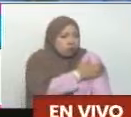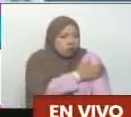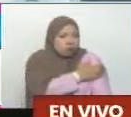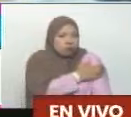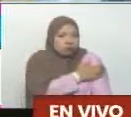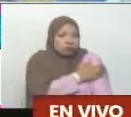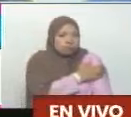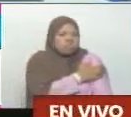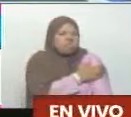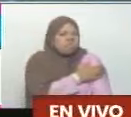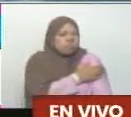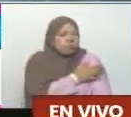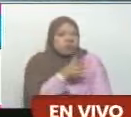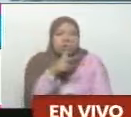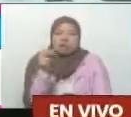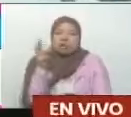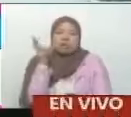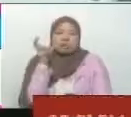oposición?